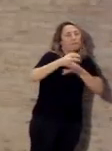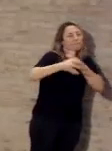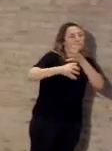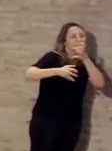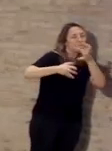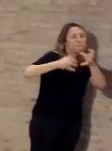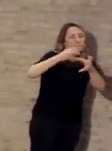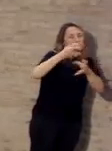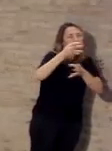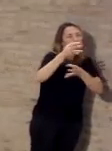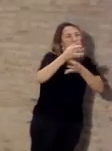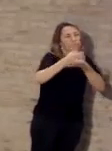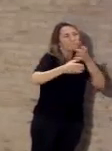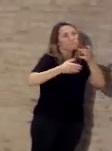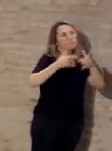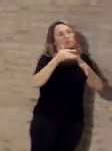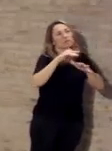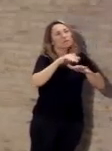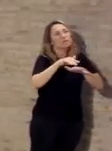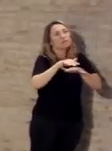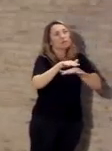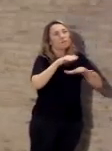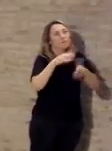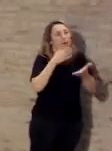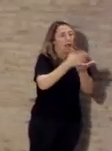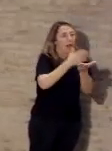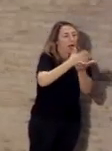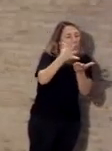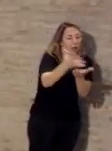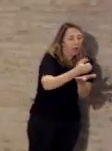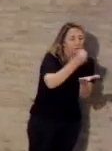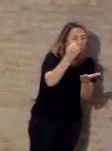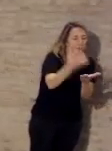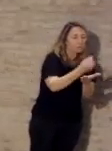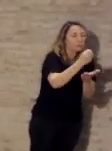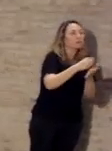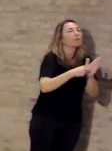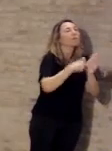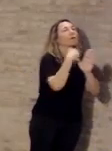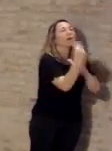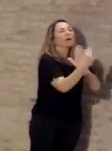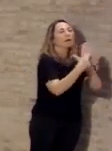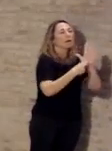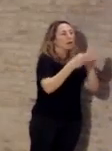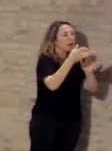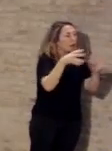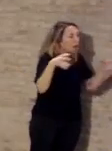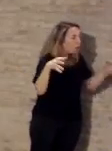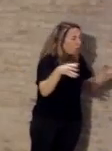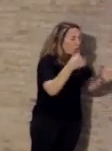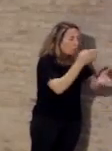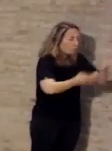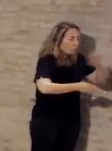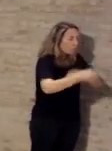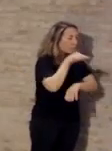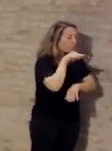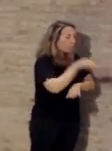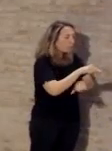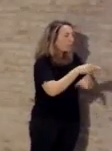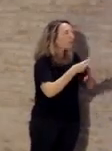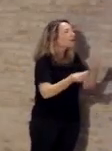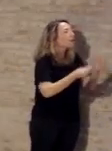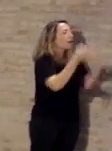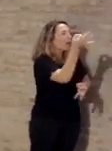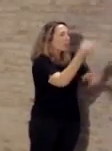pueda funcionar eh de modo que podamos ejercer nuestros derechos tenemos una convención sobre los derechos de las personas con discapacidad que